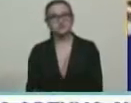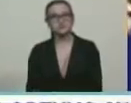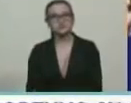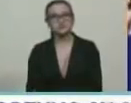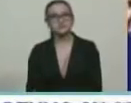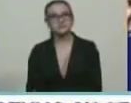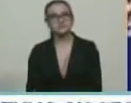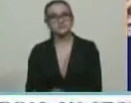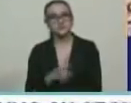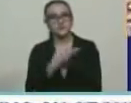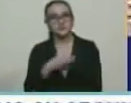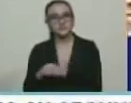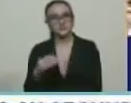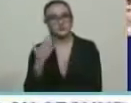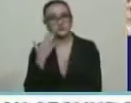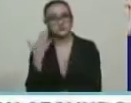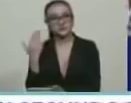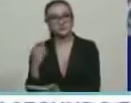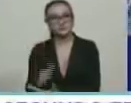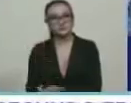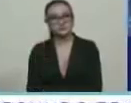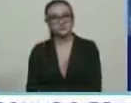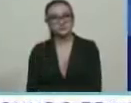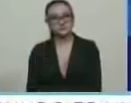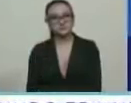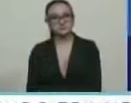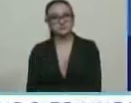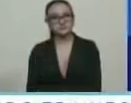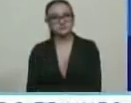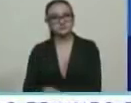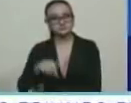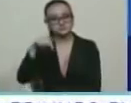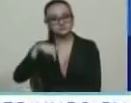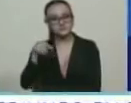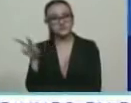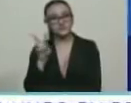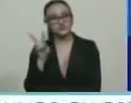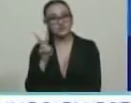presidente, a nuestra amada Venezuela.